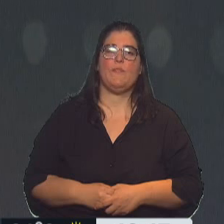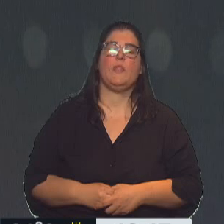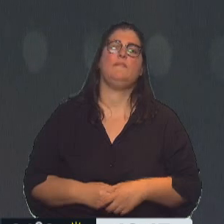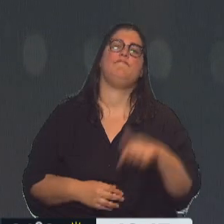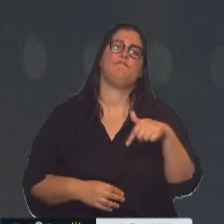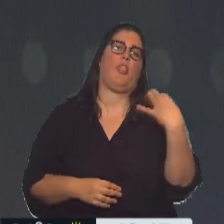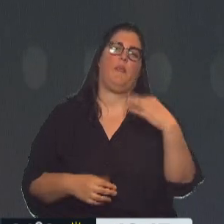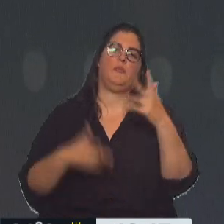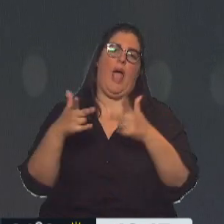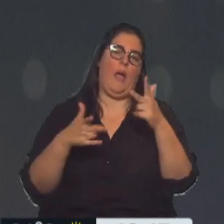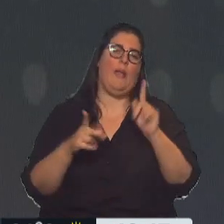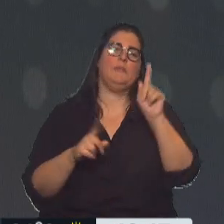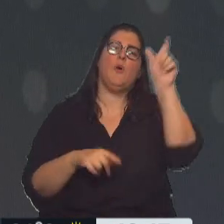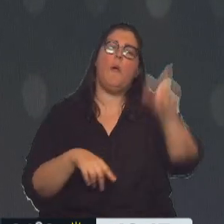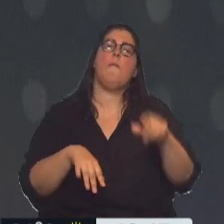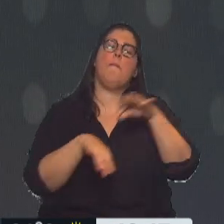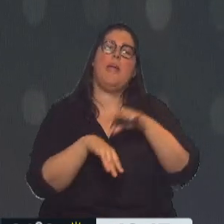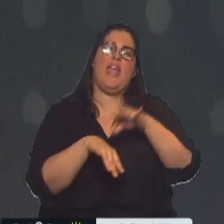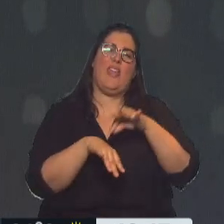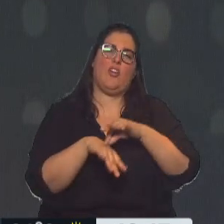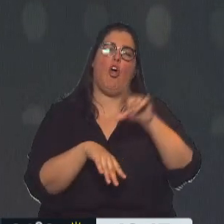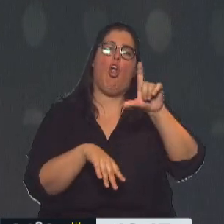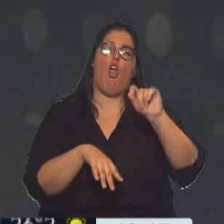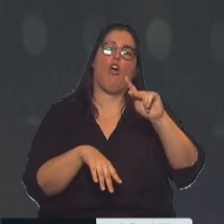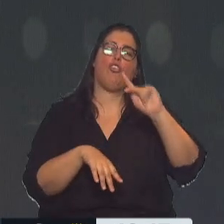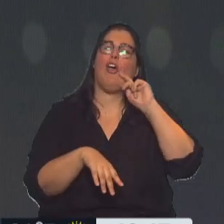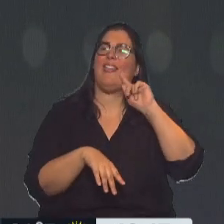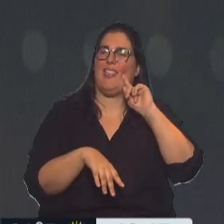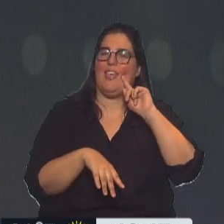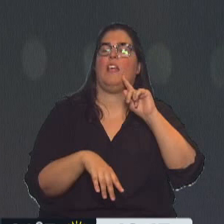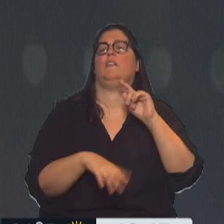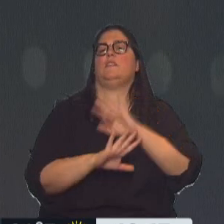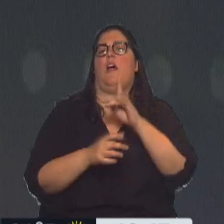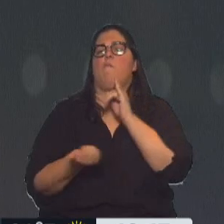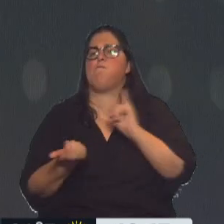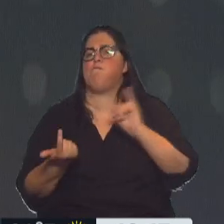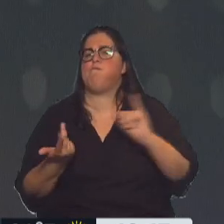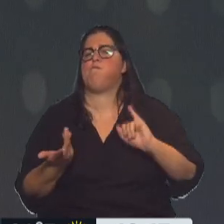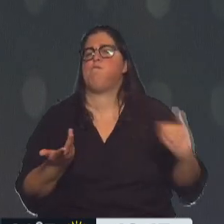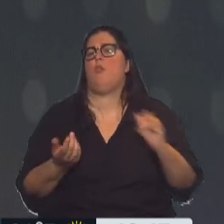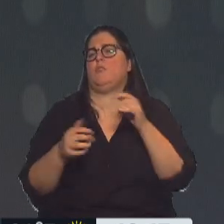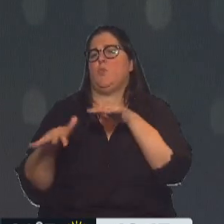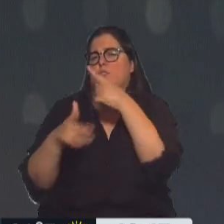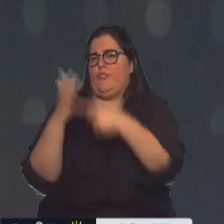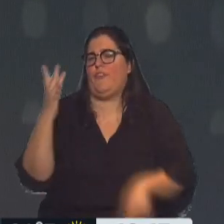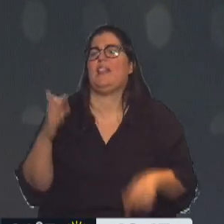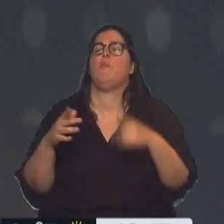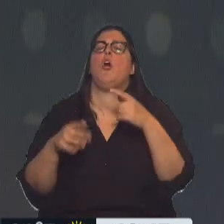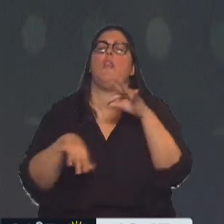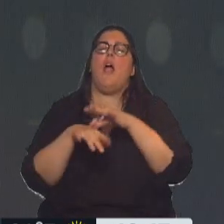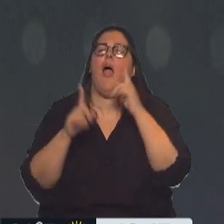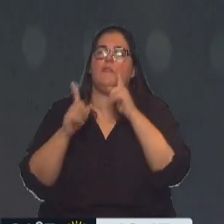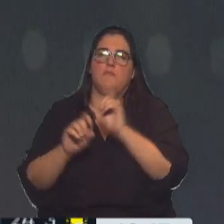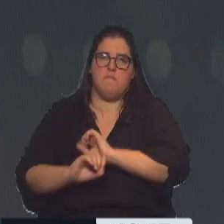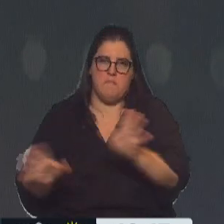Tenemos que hablar de la detención del médico Aníbal Lotocchi, denunciado por diferentes casos de mala praxis. Vamos a hablar de